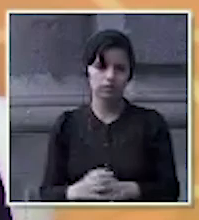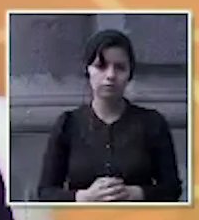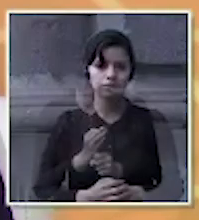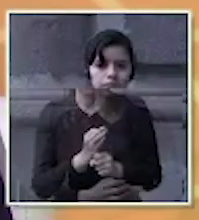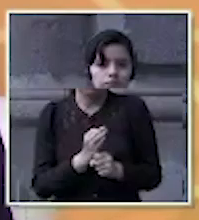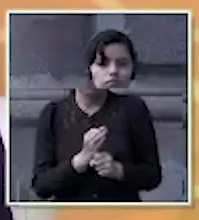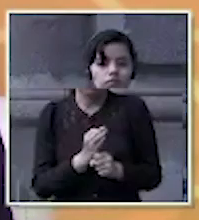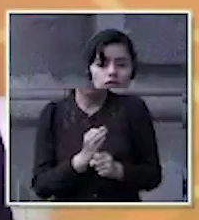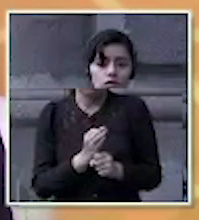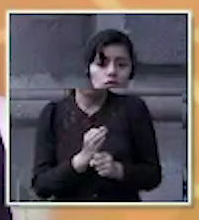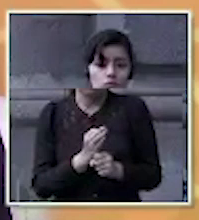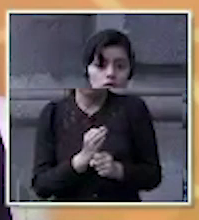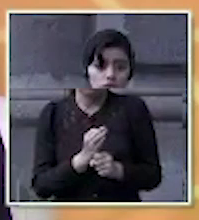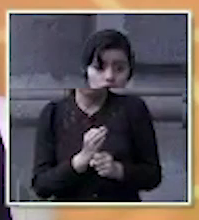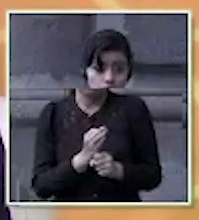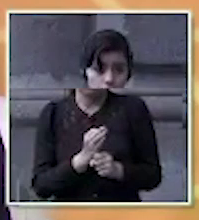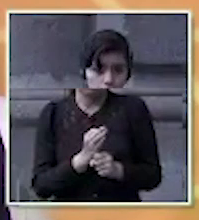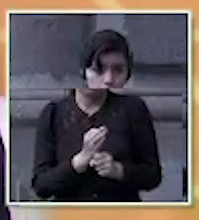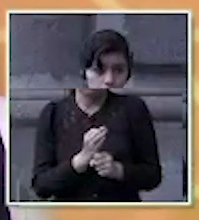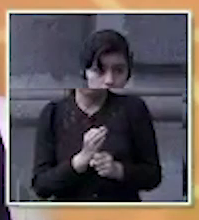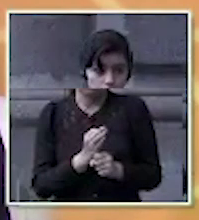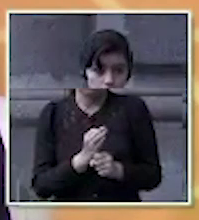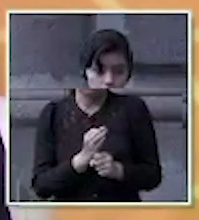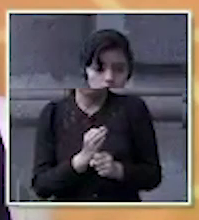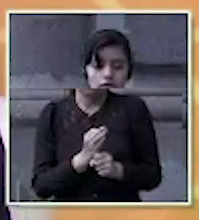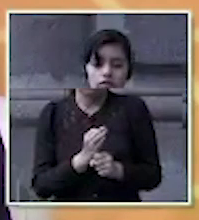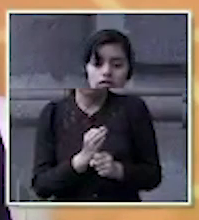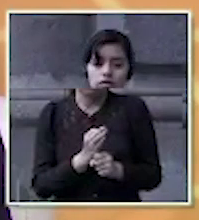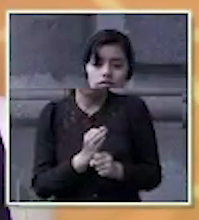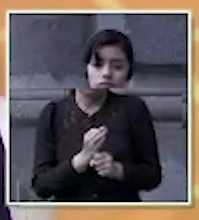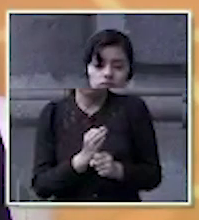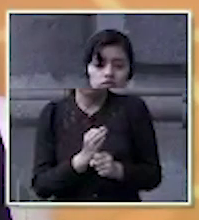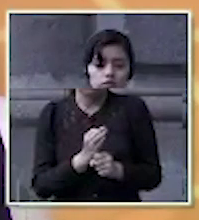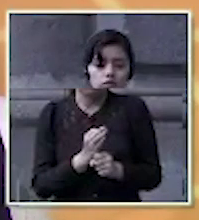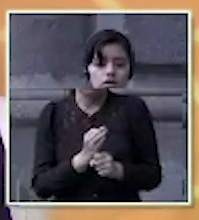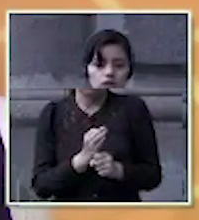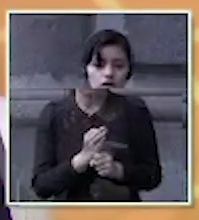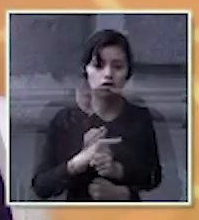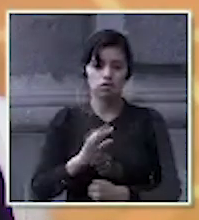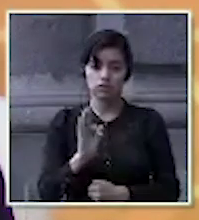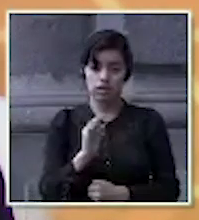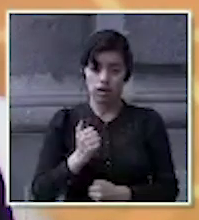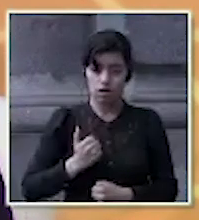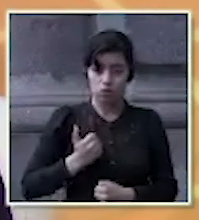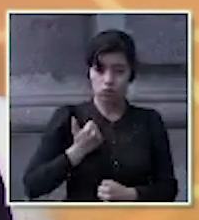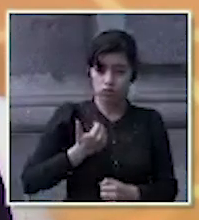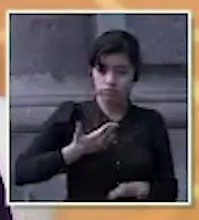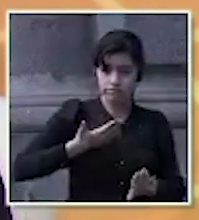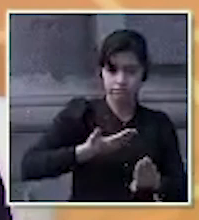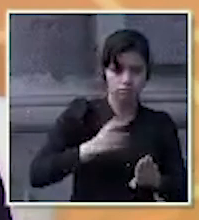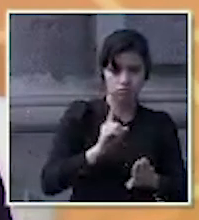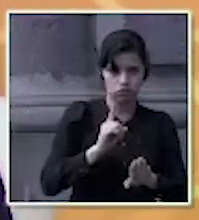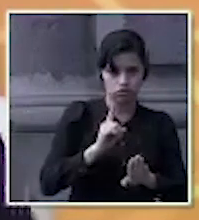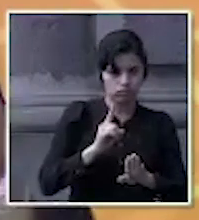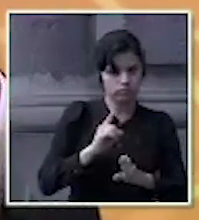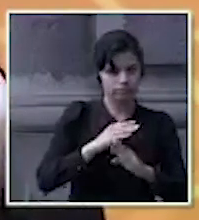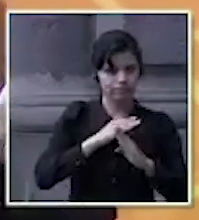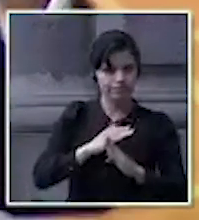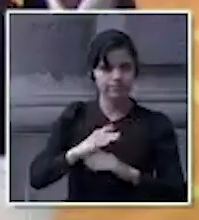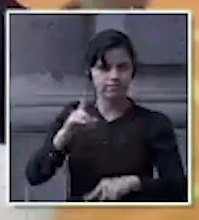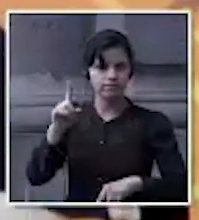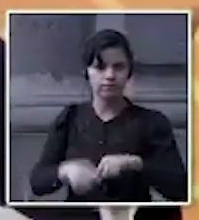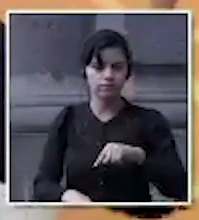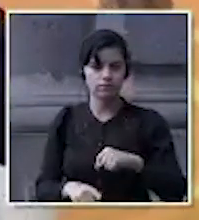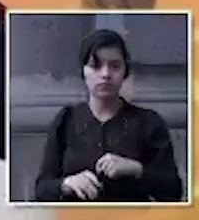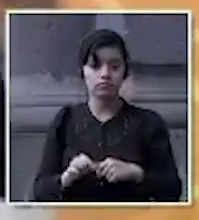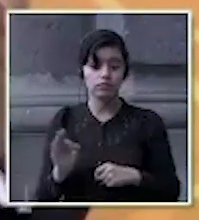La libertad de expresión debe fijar una fina línea donde hay comportamiento abusivo, porque si no hacemos eso, entonces vulneramos la libertad de